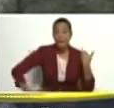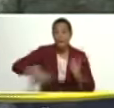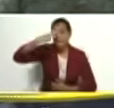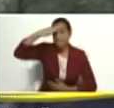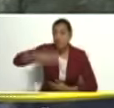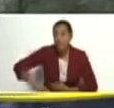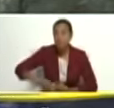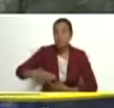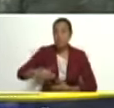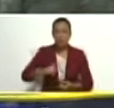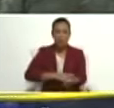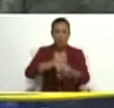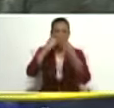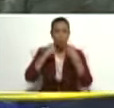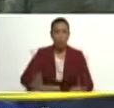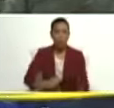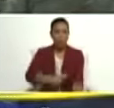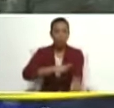el carácter